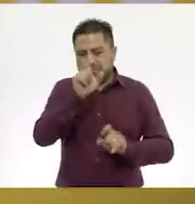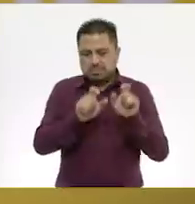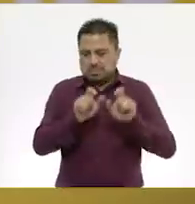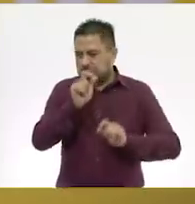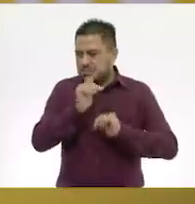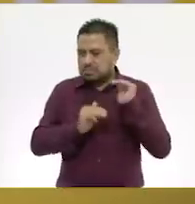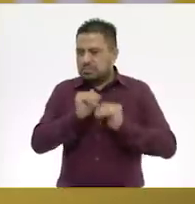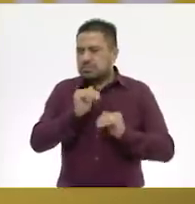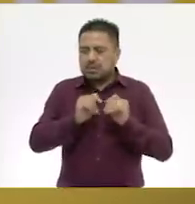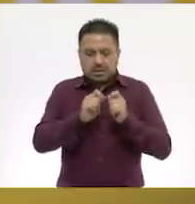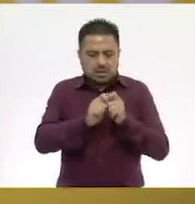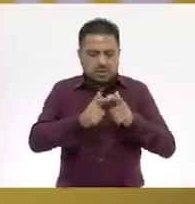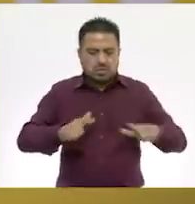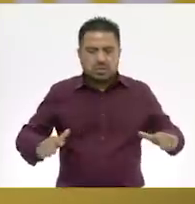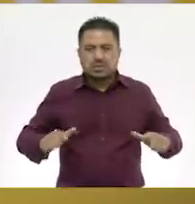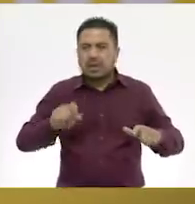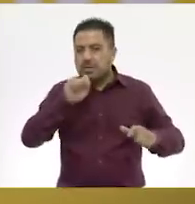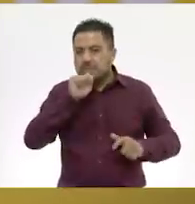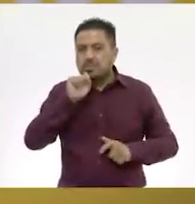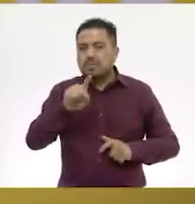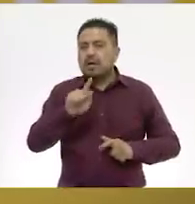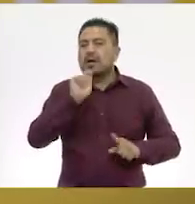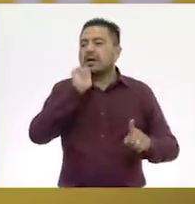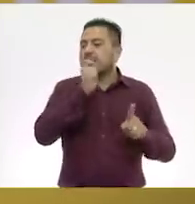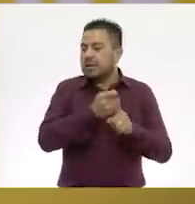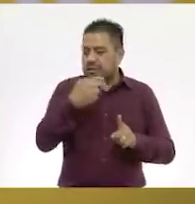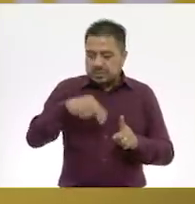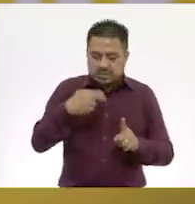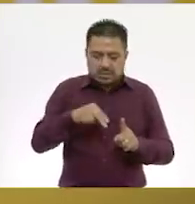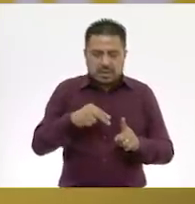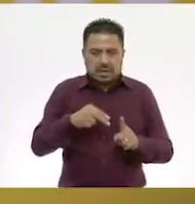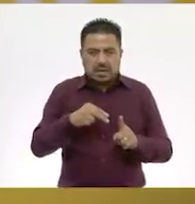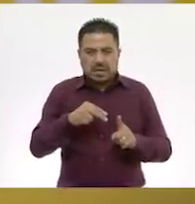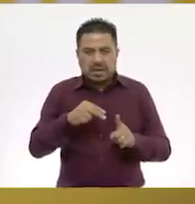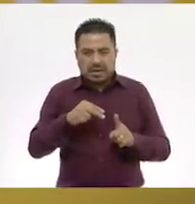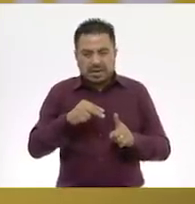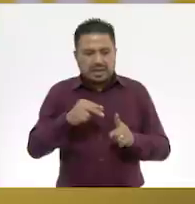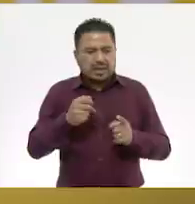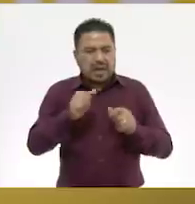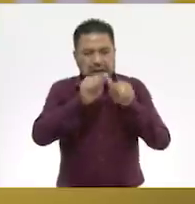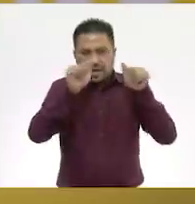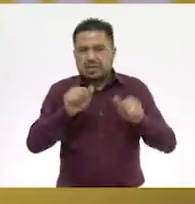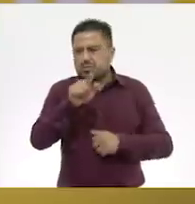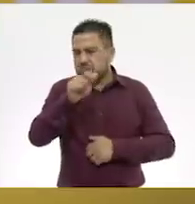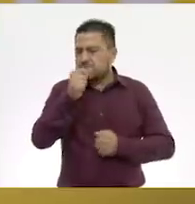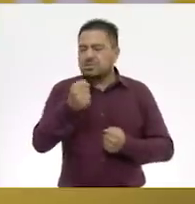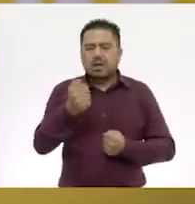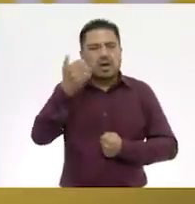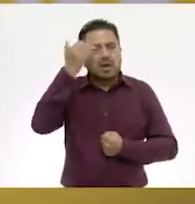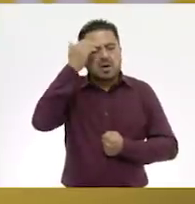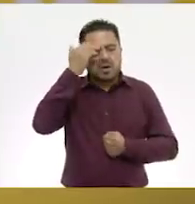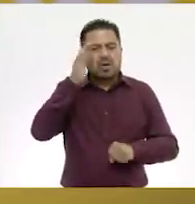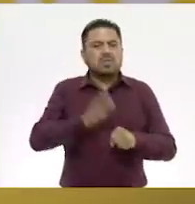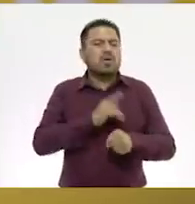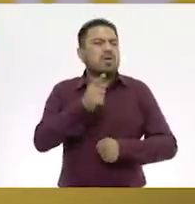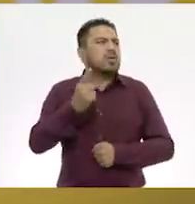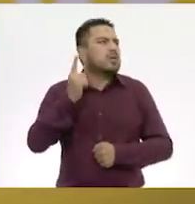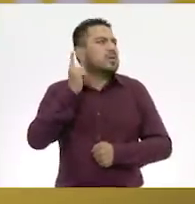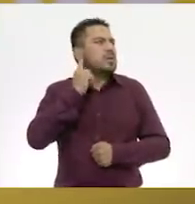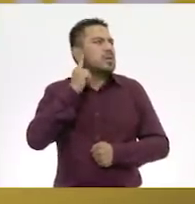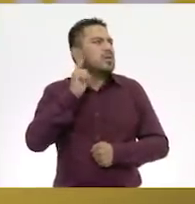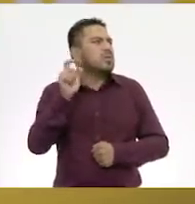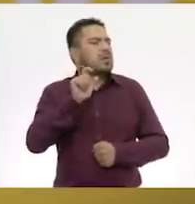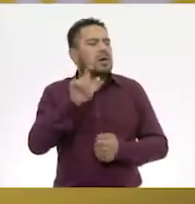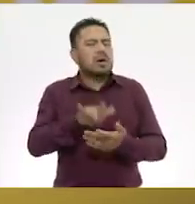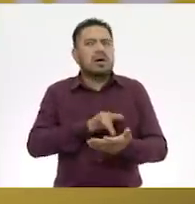construcción lingüística también que se llama la fábula y que seguramente tú conoces porque las has oído desde que